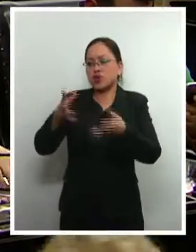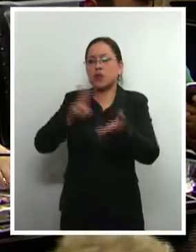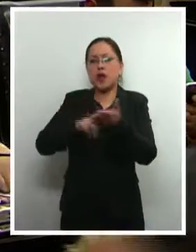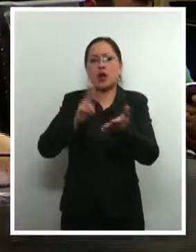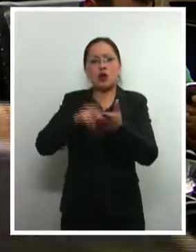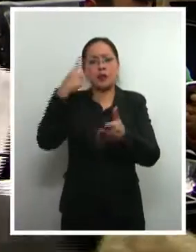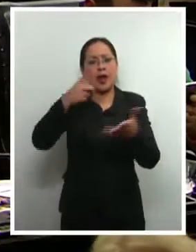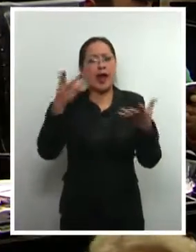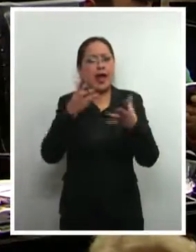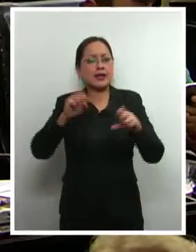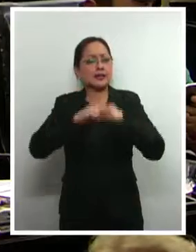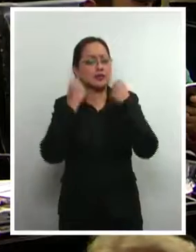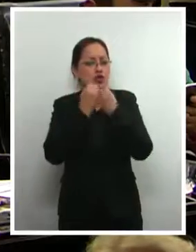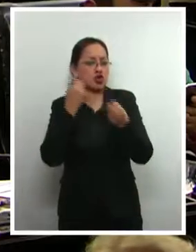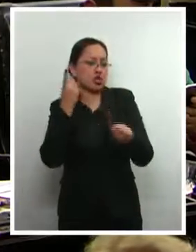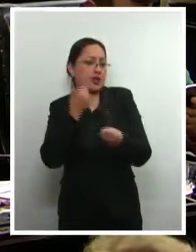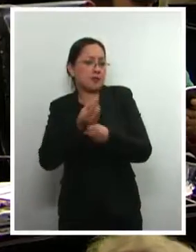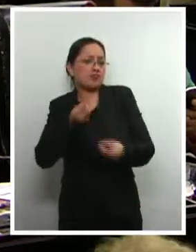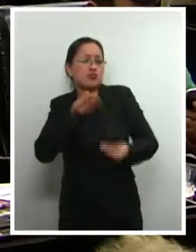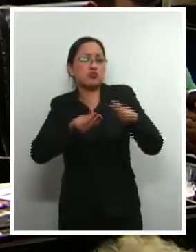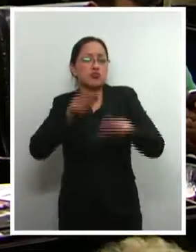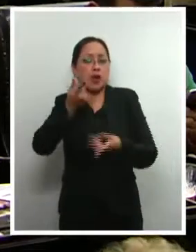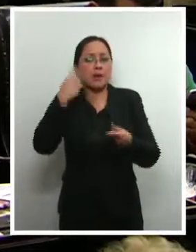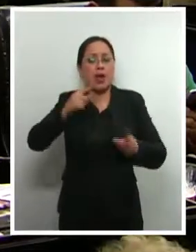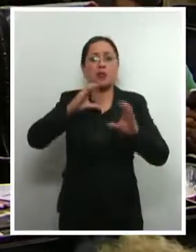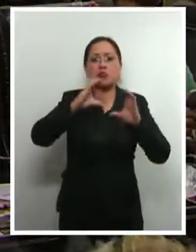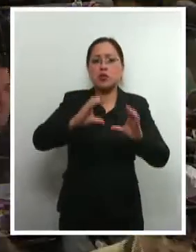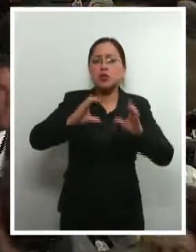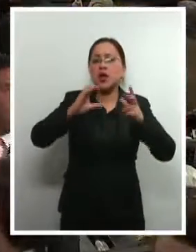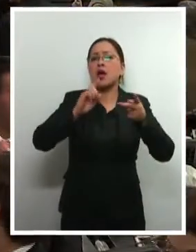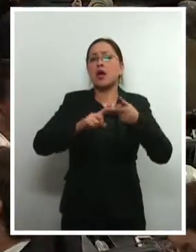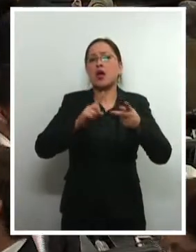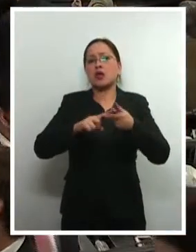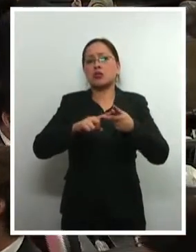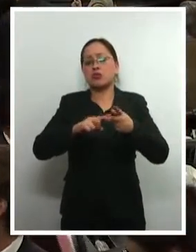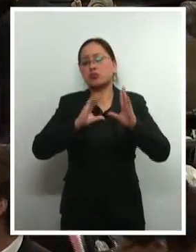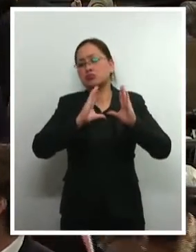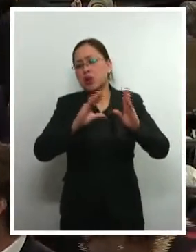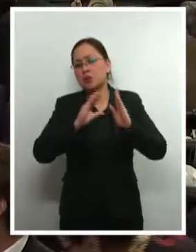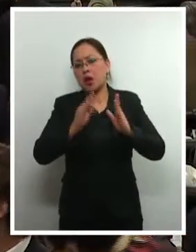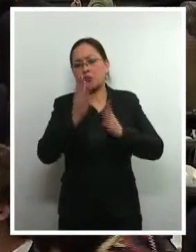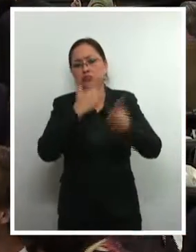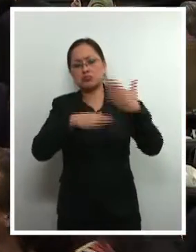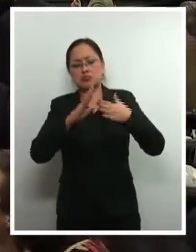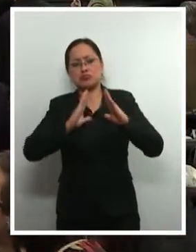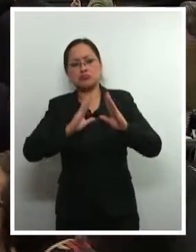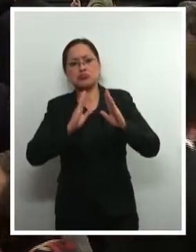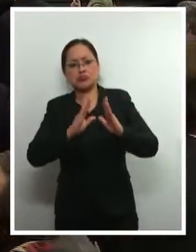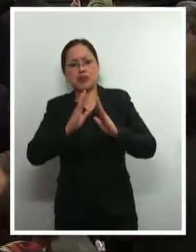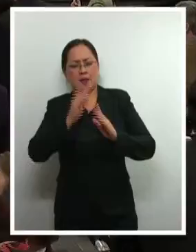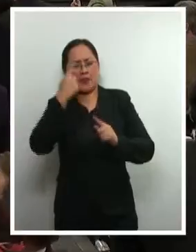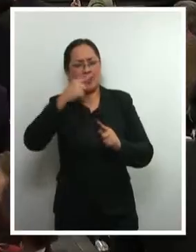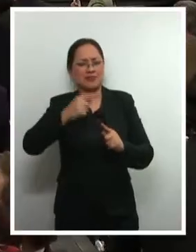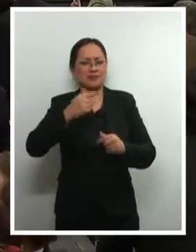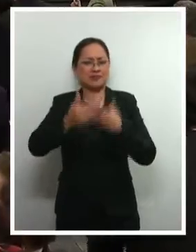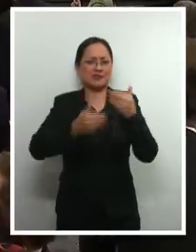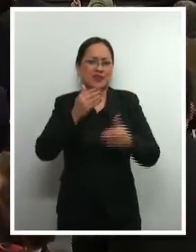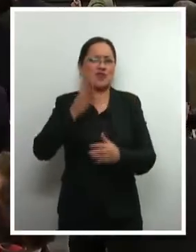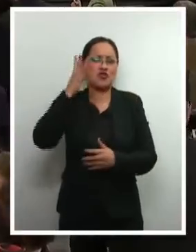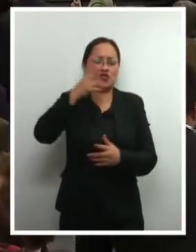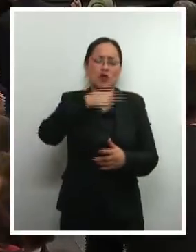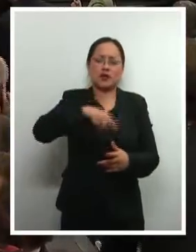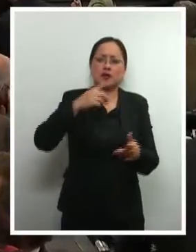y bienestar de la sociedad por su contribución al cuidado, formación, desarrollo y transmisión de saberes para la vida,